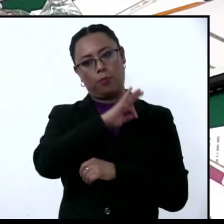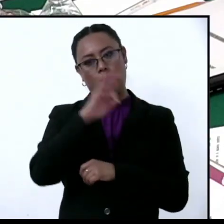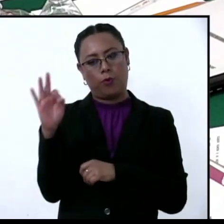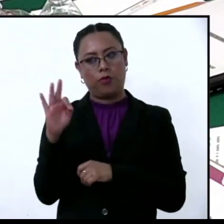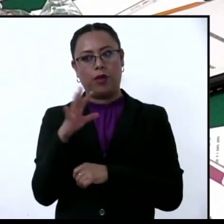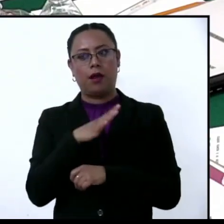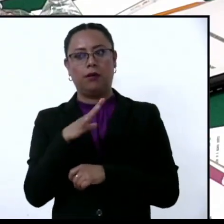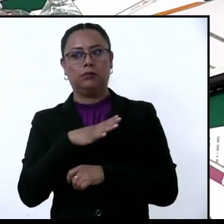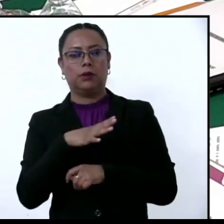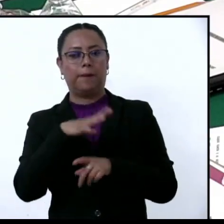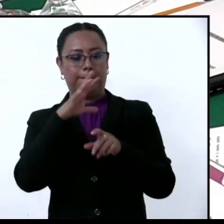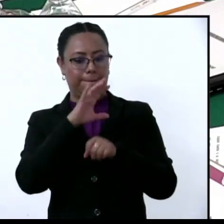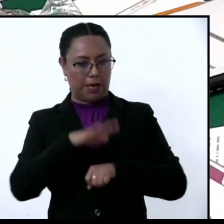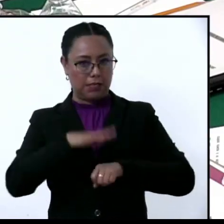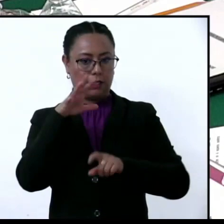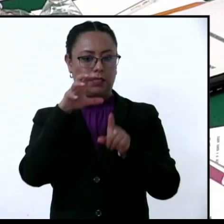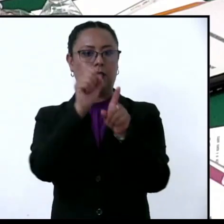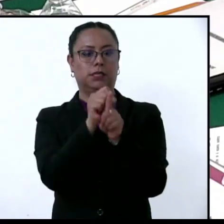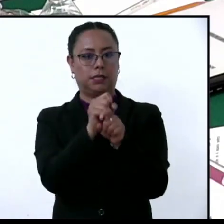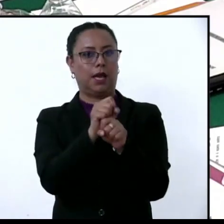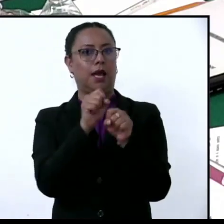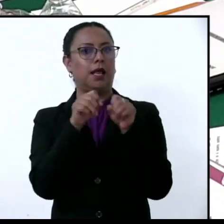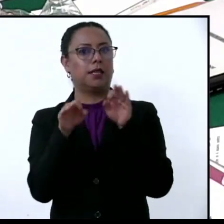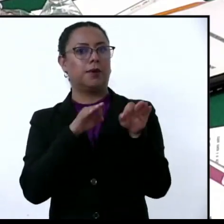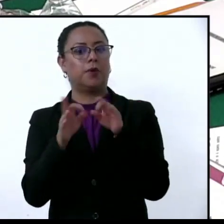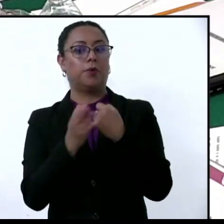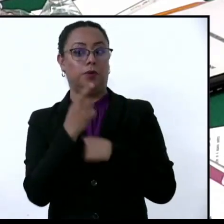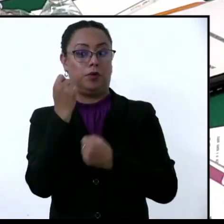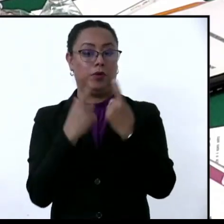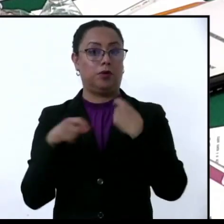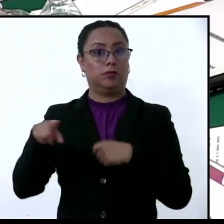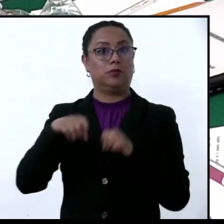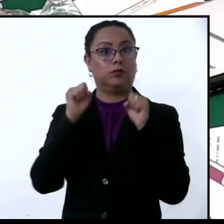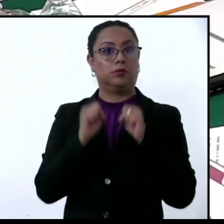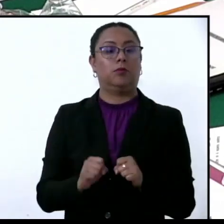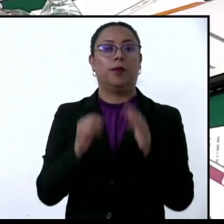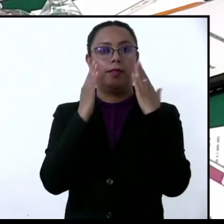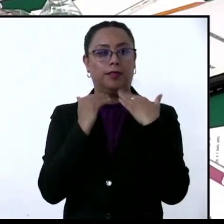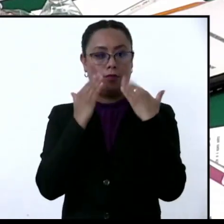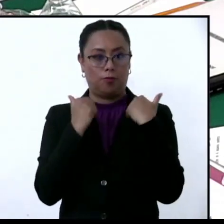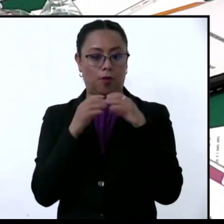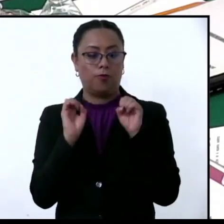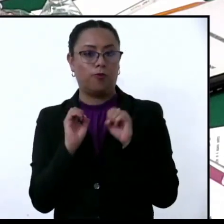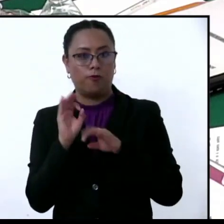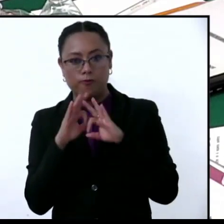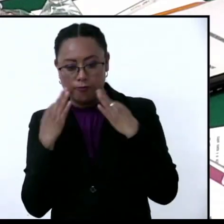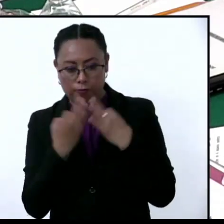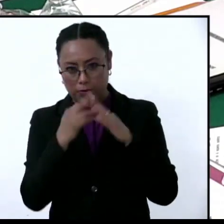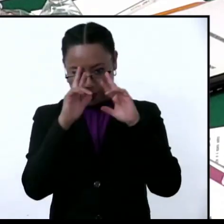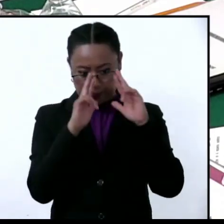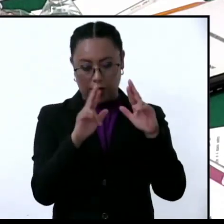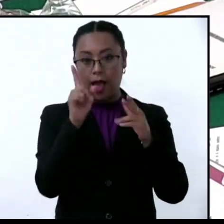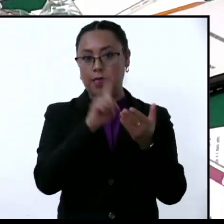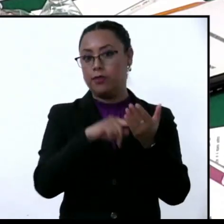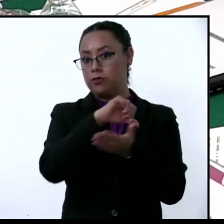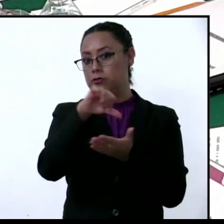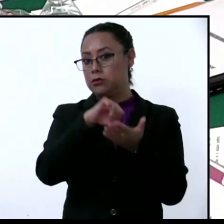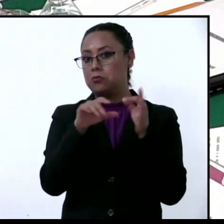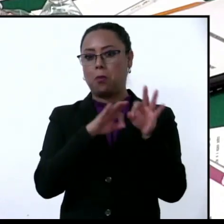del trabajo? Ya que muchas no cuentan con garantías y no existen condiciones dignas en los centros de